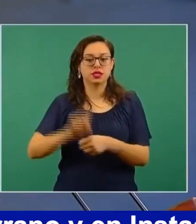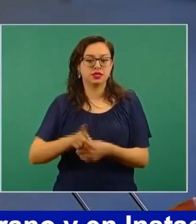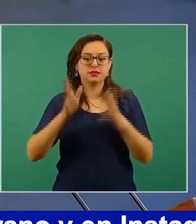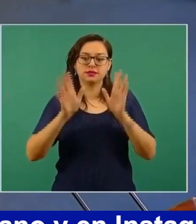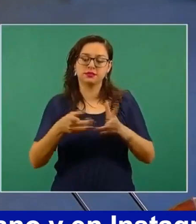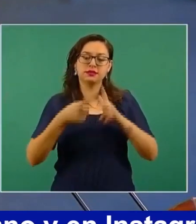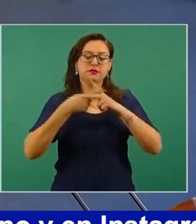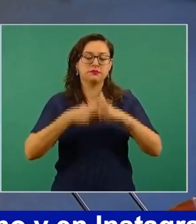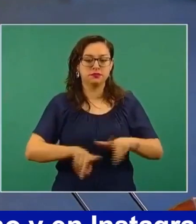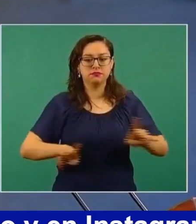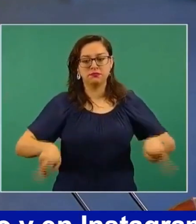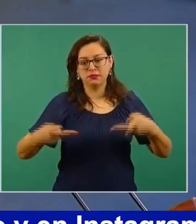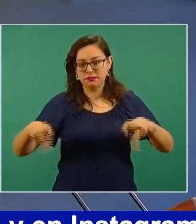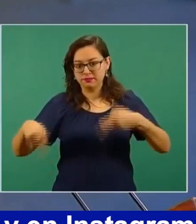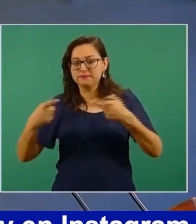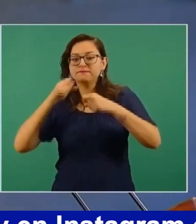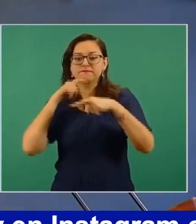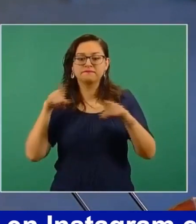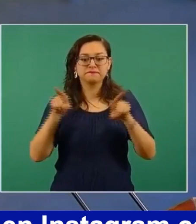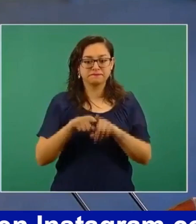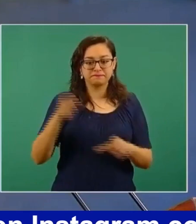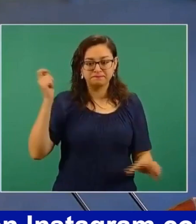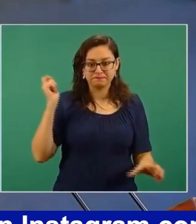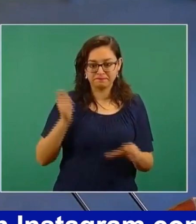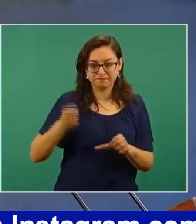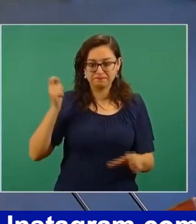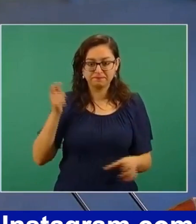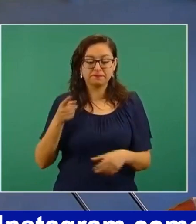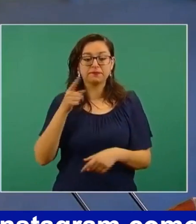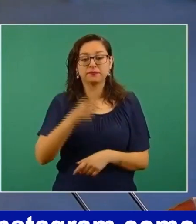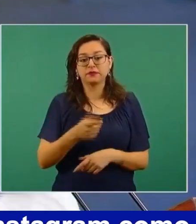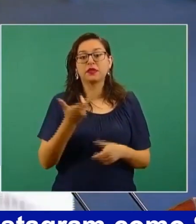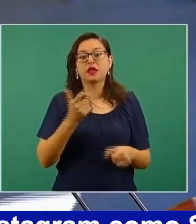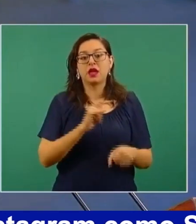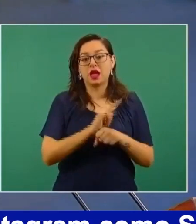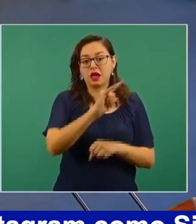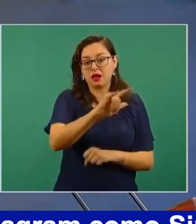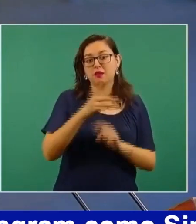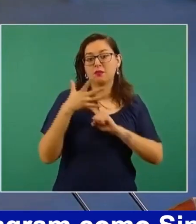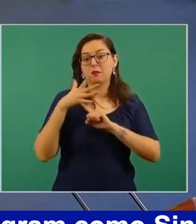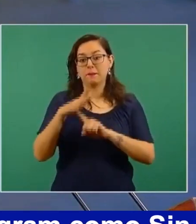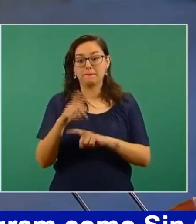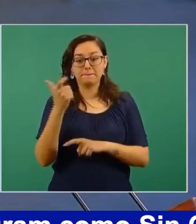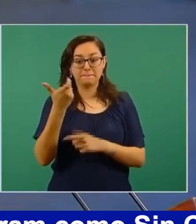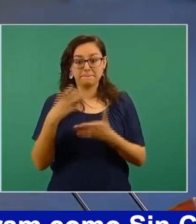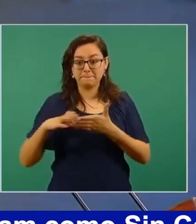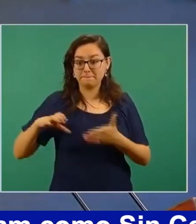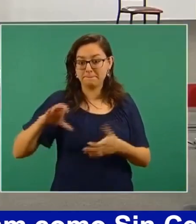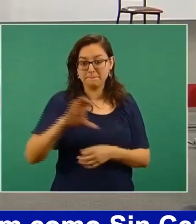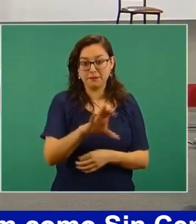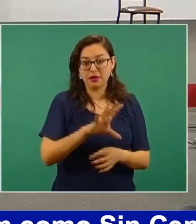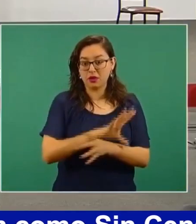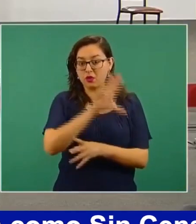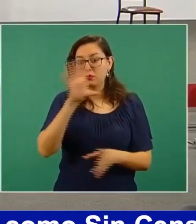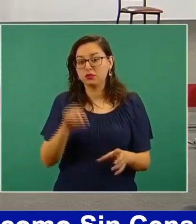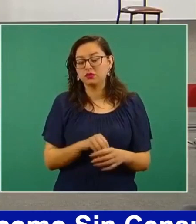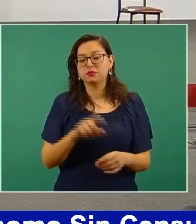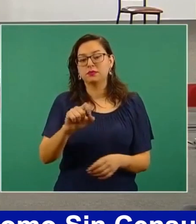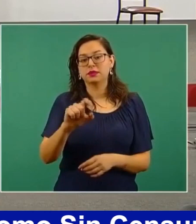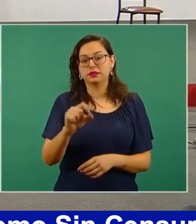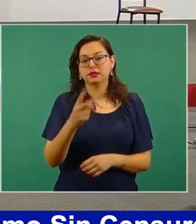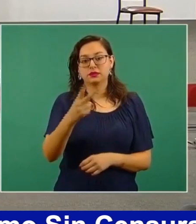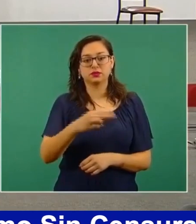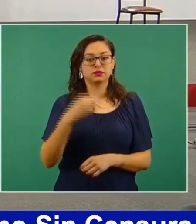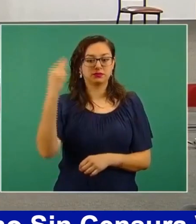se va a presentar el fallo. Y la liquidación de las aeronaves se tendrá que hacer a más tardar el 22 de marzo. Ahora, además